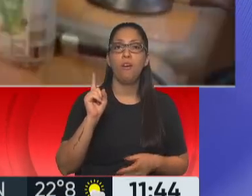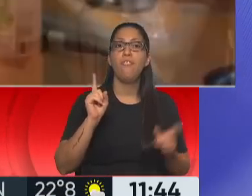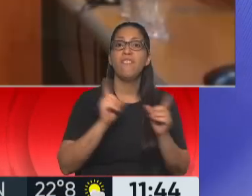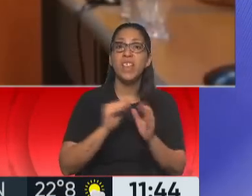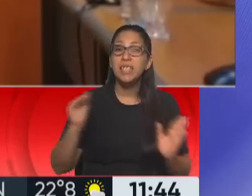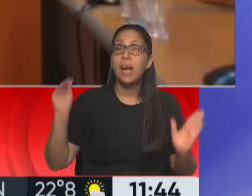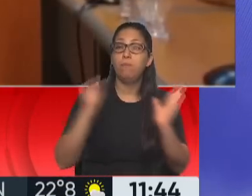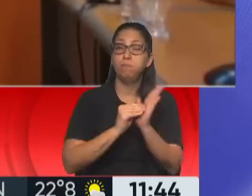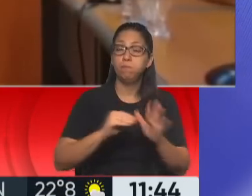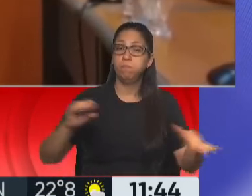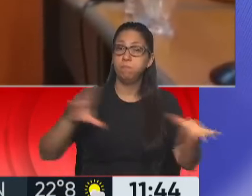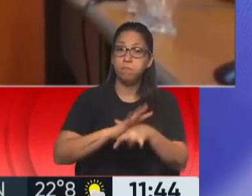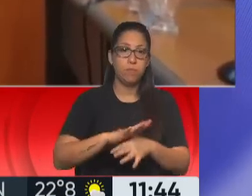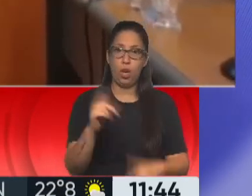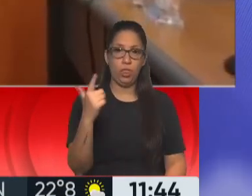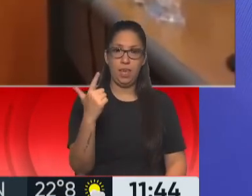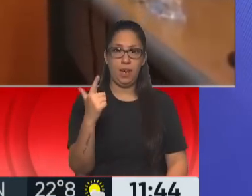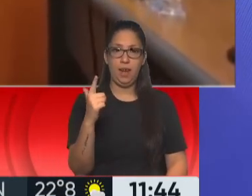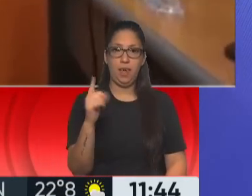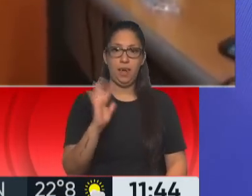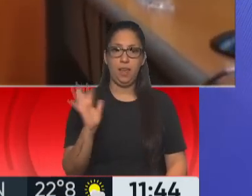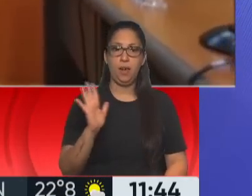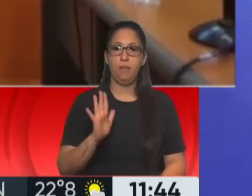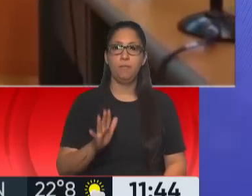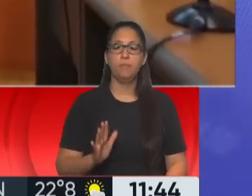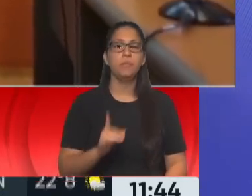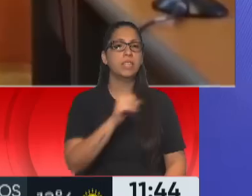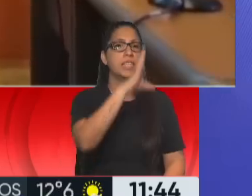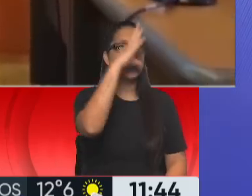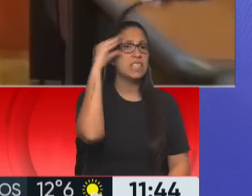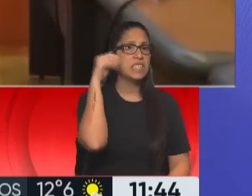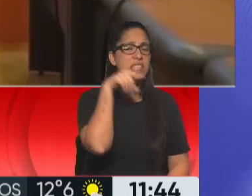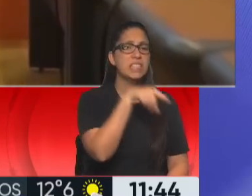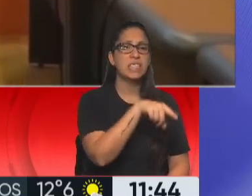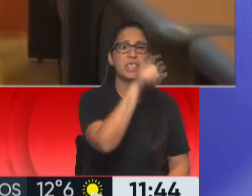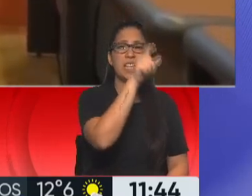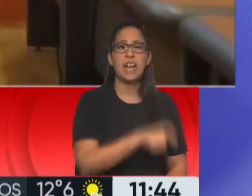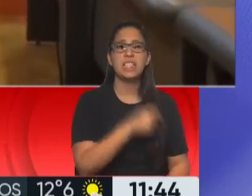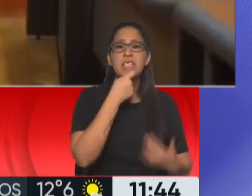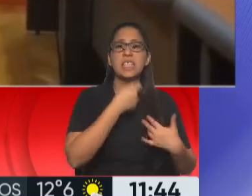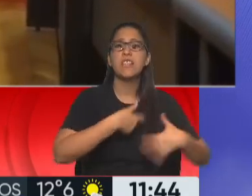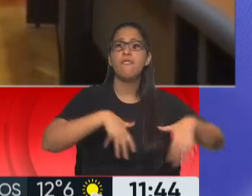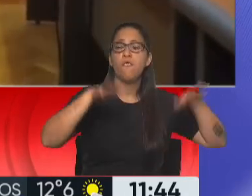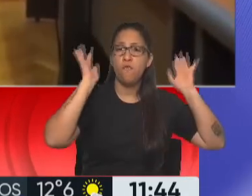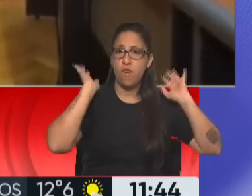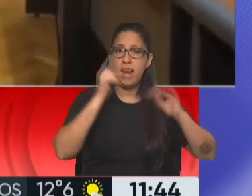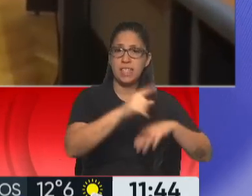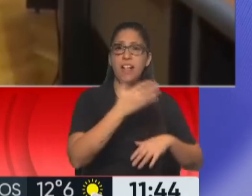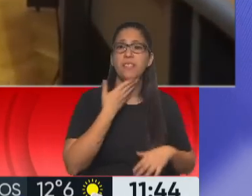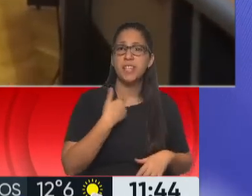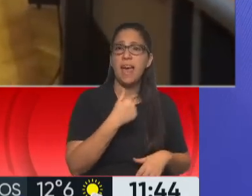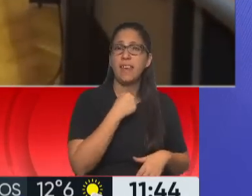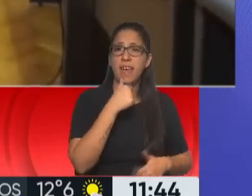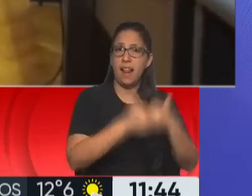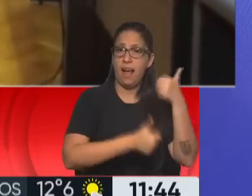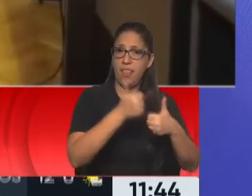una fecha definida, claro. no tiene Además, no sería la proceso primera fijo. vez que Cristina Fernández de Kirchner va en el caso hipotético de que desee ser